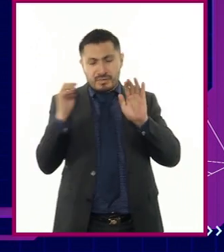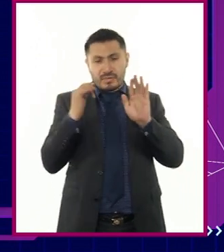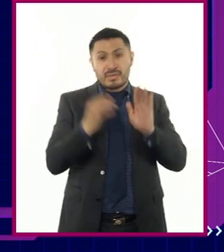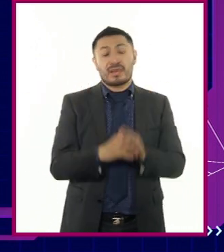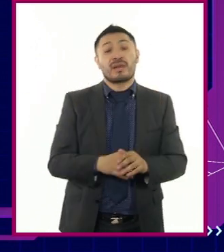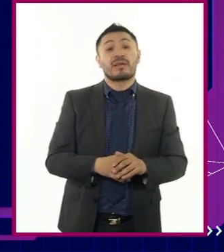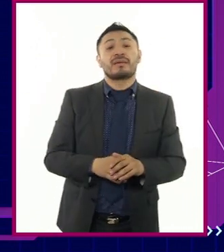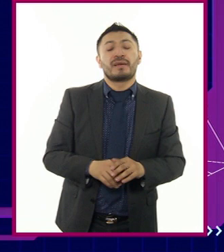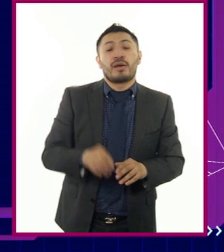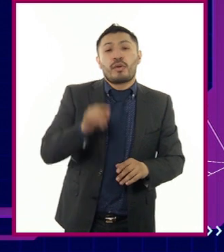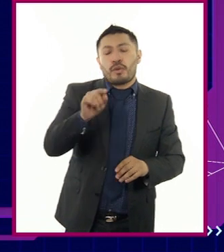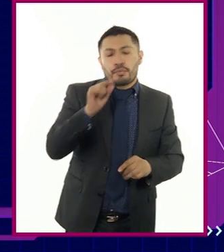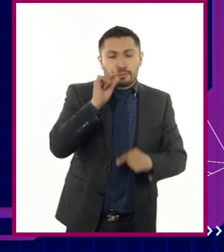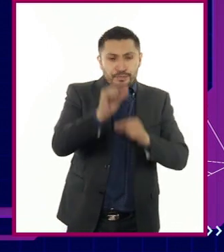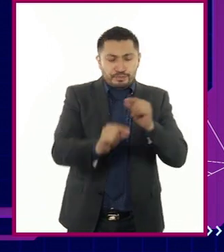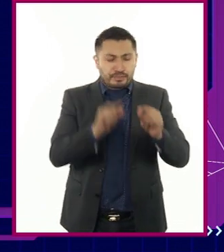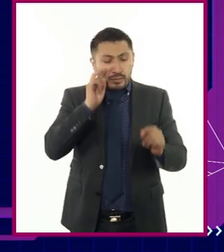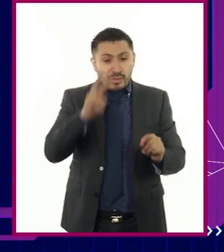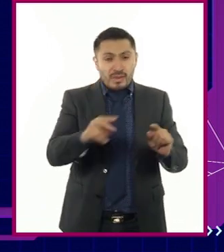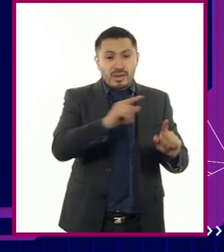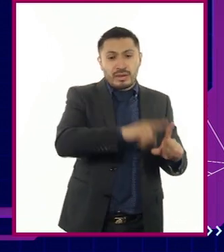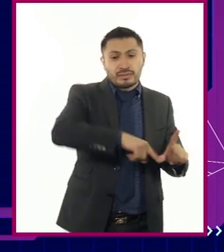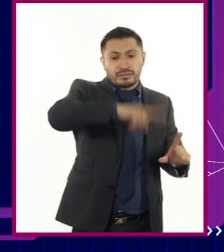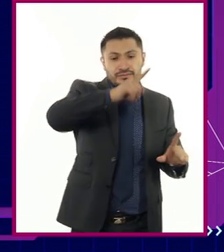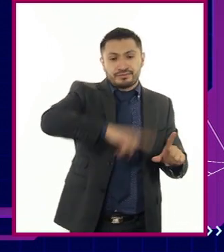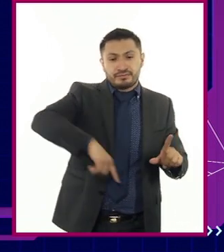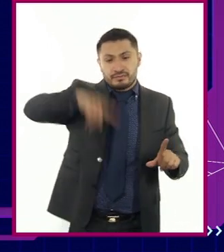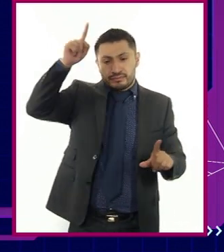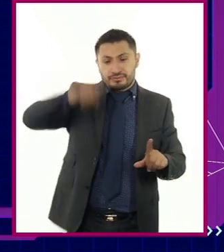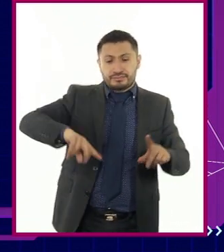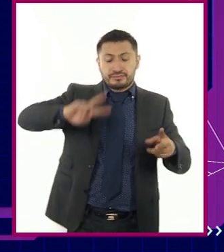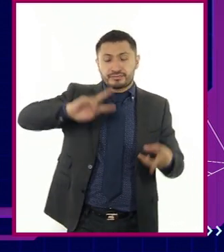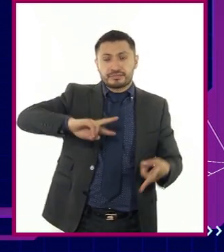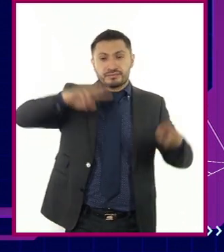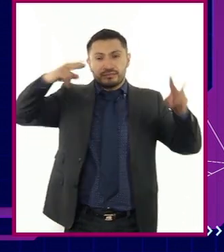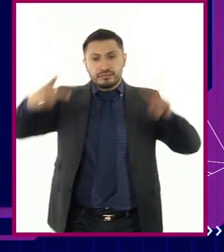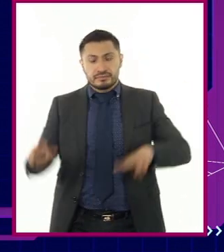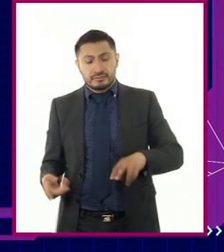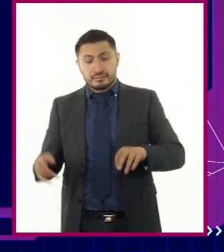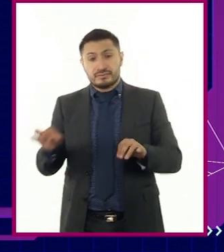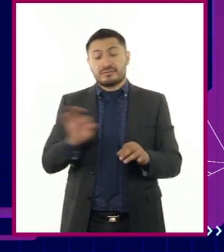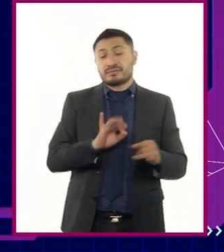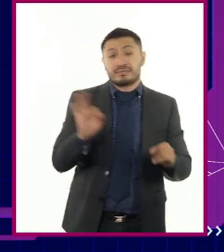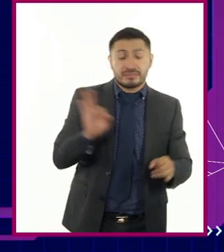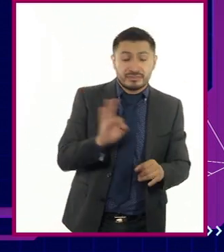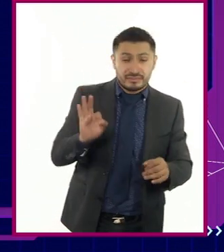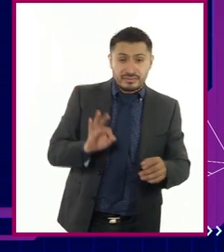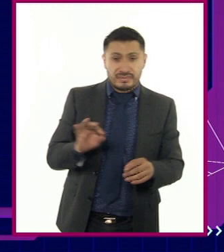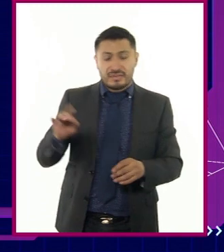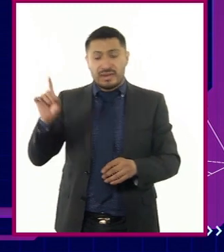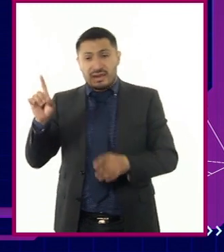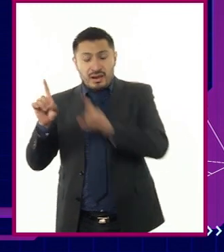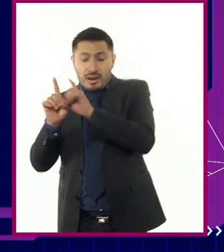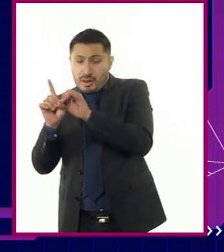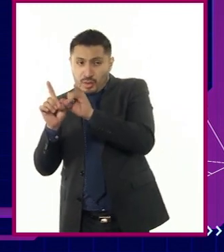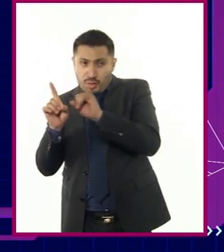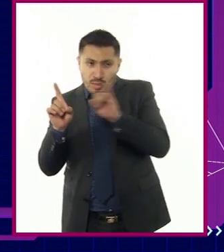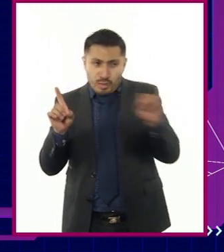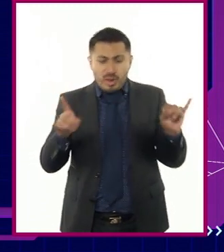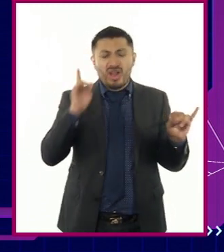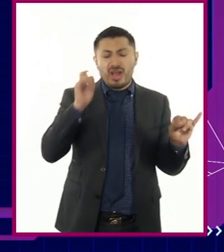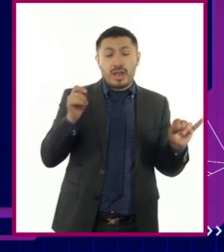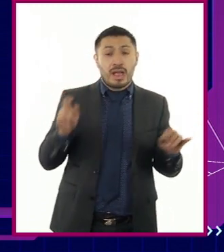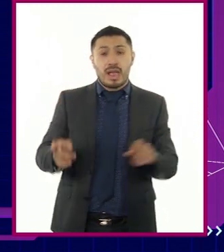la longitud de la onda aumenta. Sucede lo inverso si se hace una lectura del esquema de derecha a izquierda, es